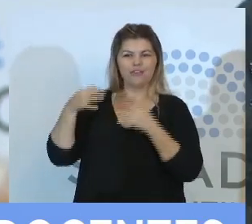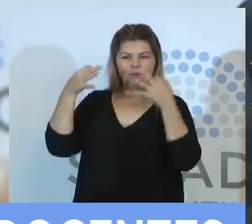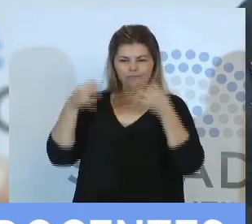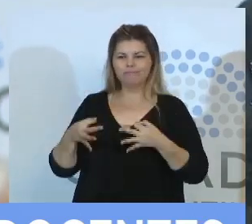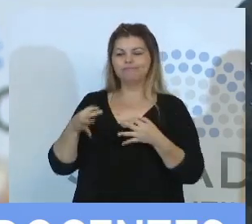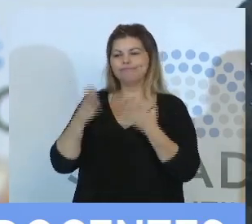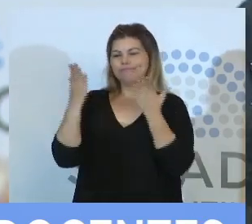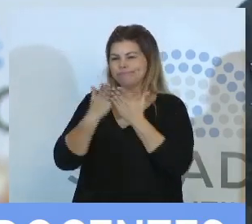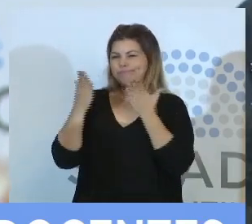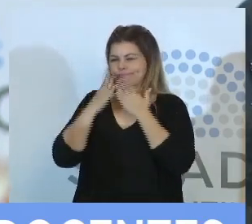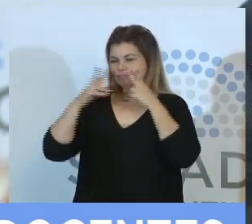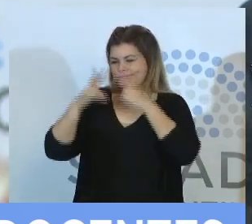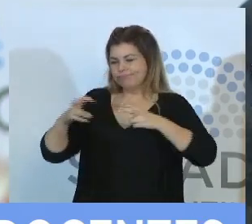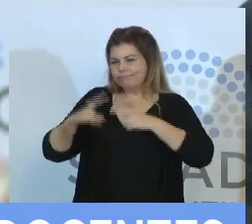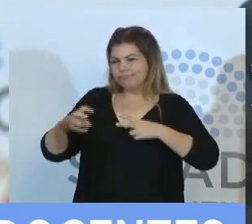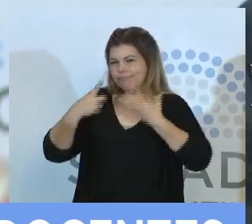muchísimos estudios médicos que se le hicieron.